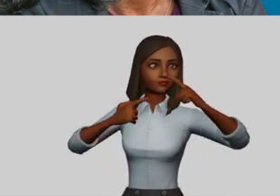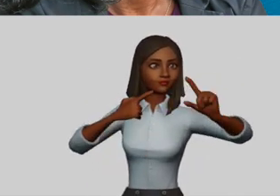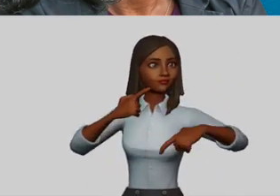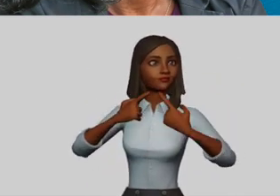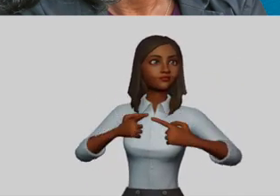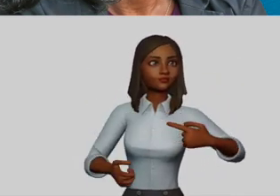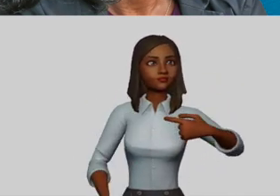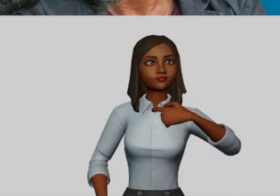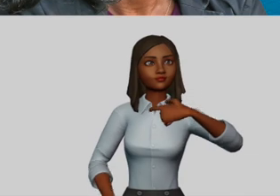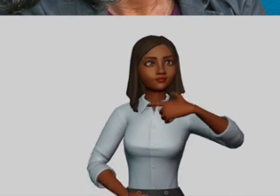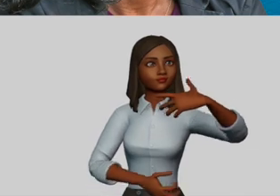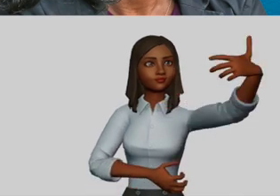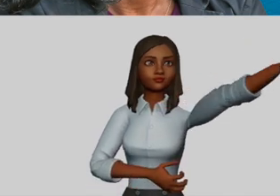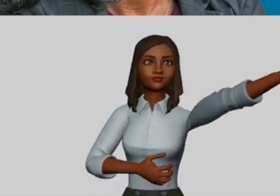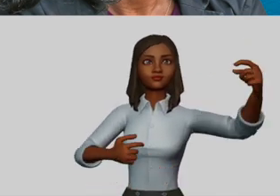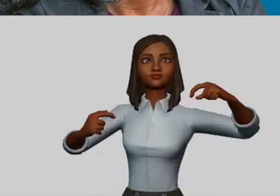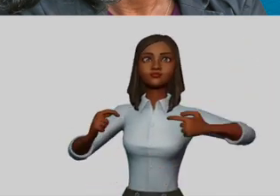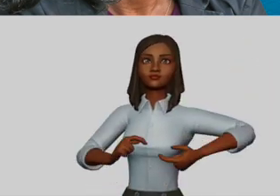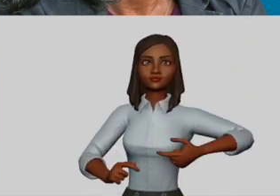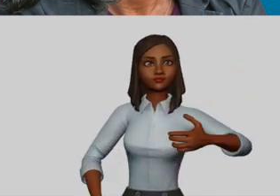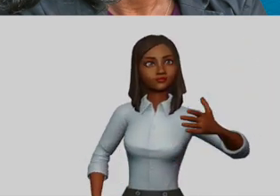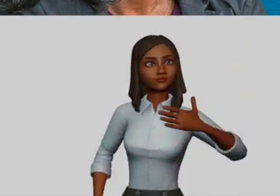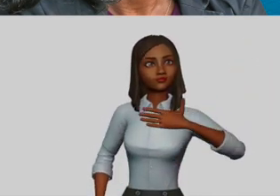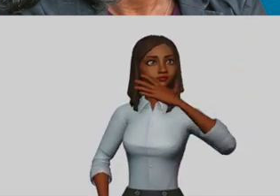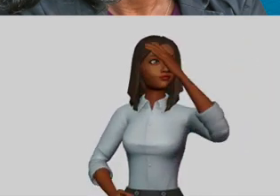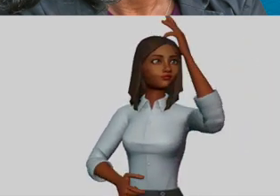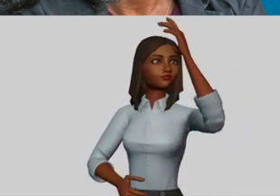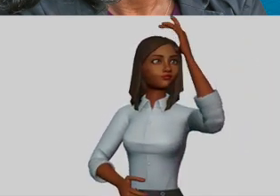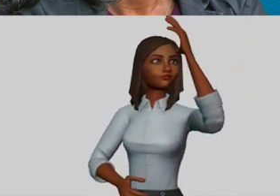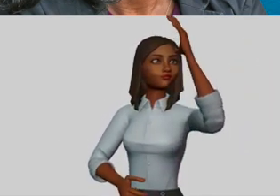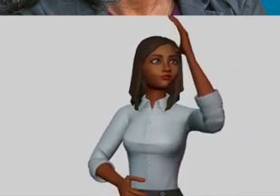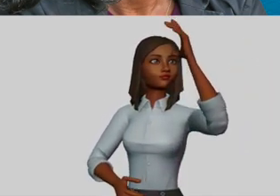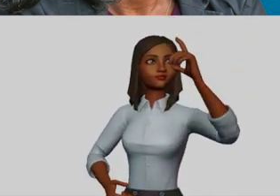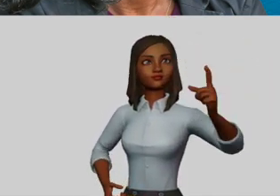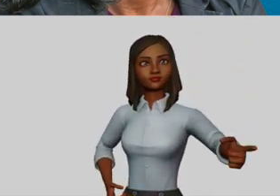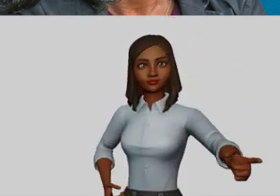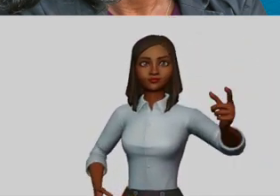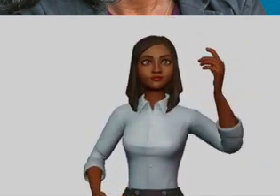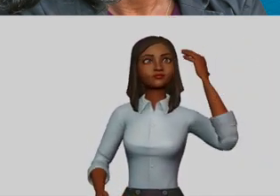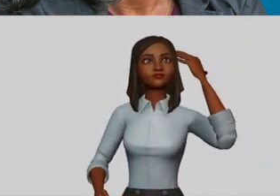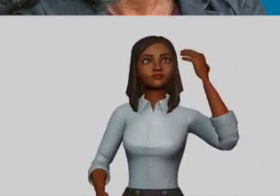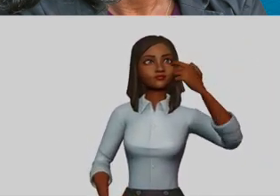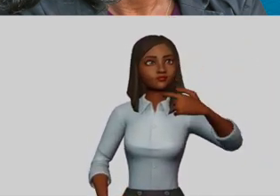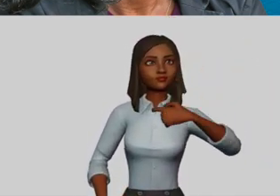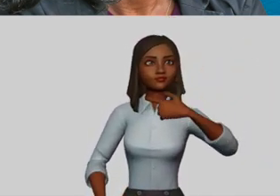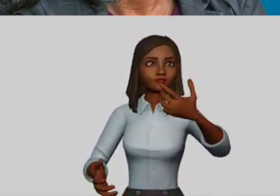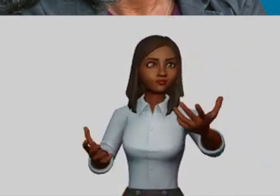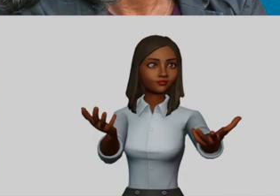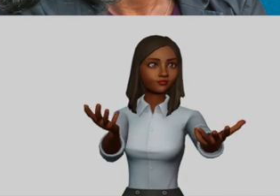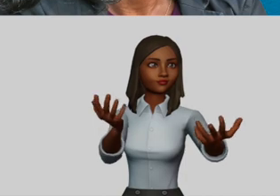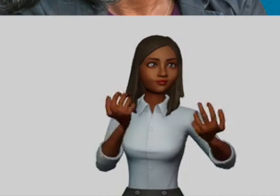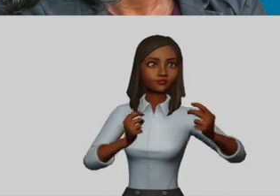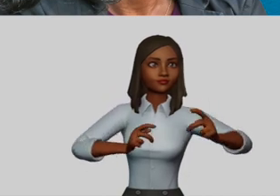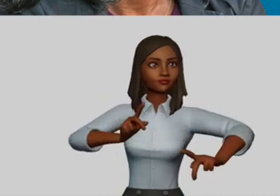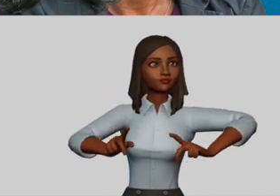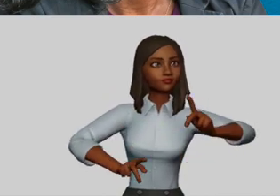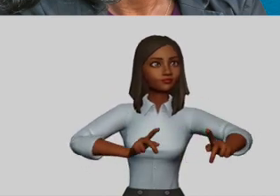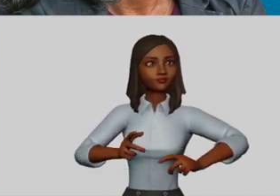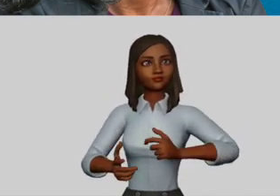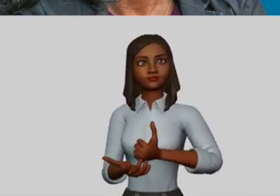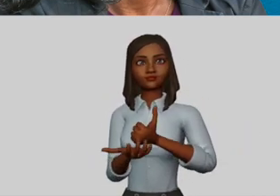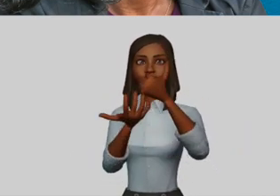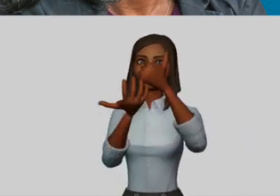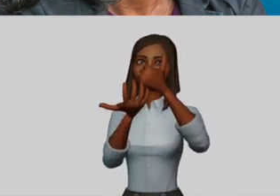tú puedes aplicar. Entonces la asociación consigue de que nos dan dinero. Financieramente, nos dan